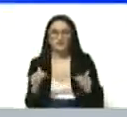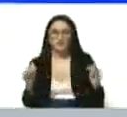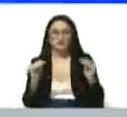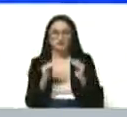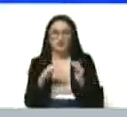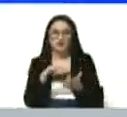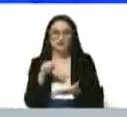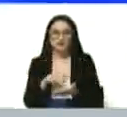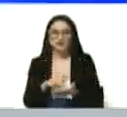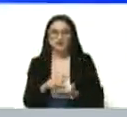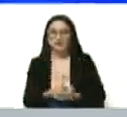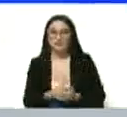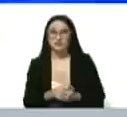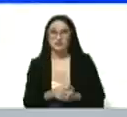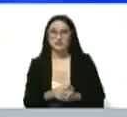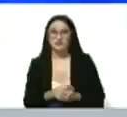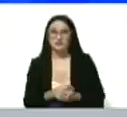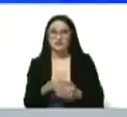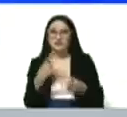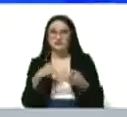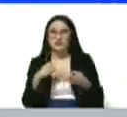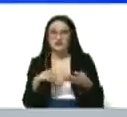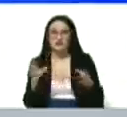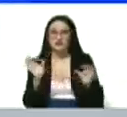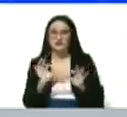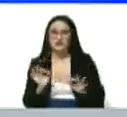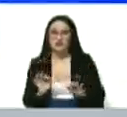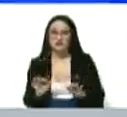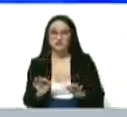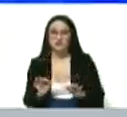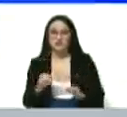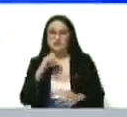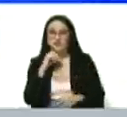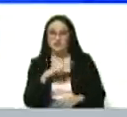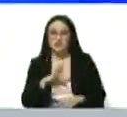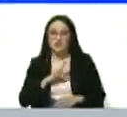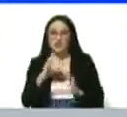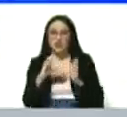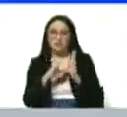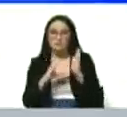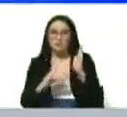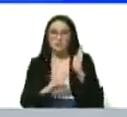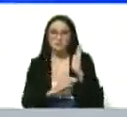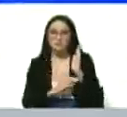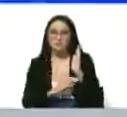Distintos eventos de enorme trascendencia en la historia de la OPEP se